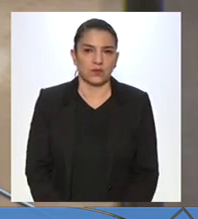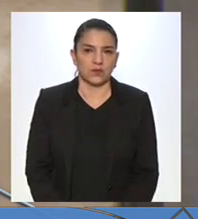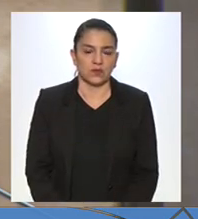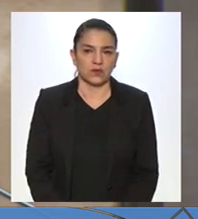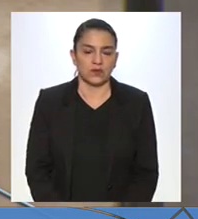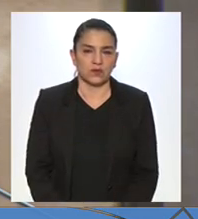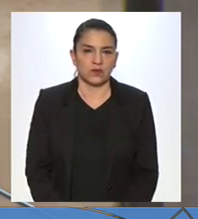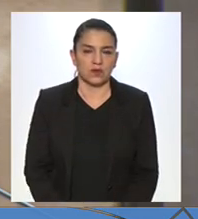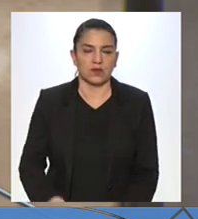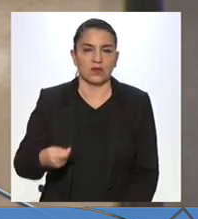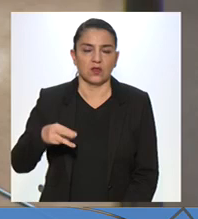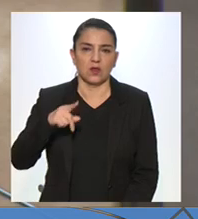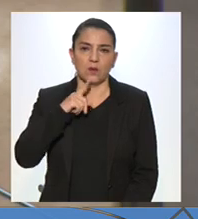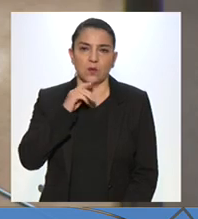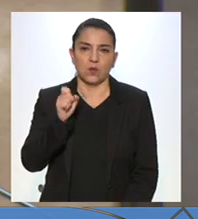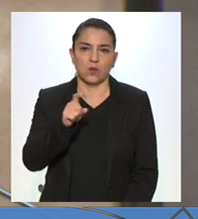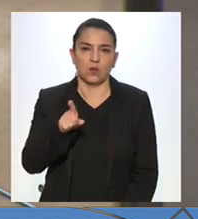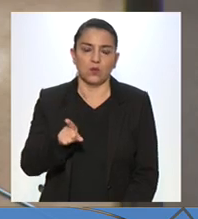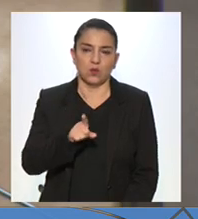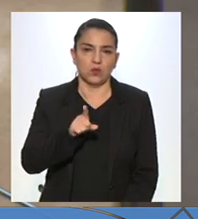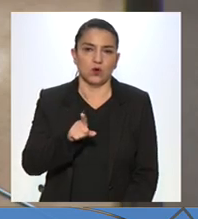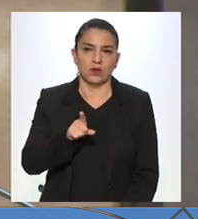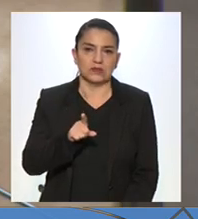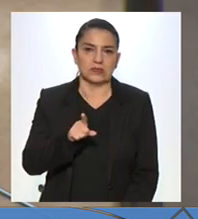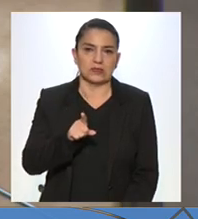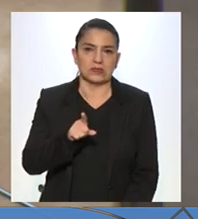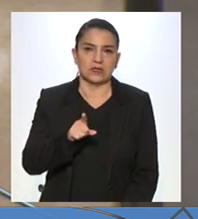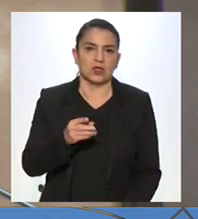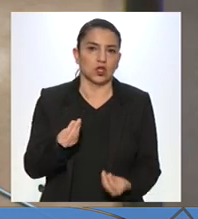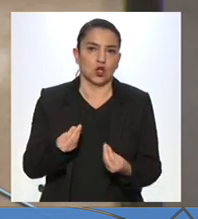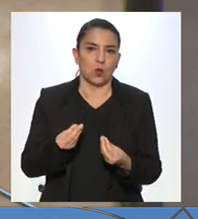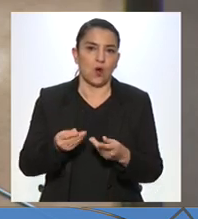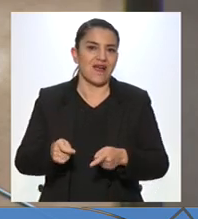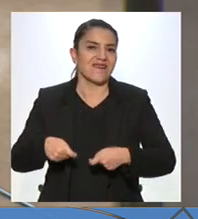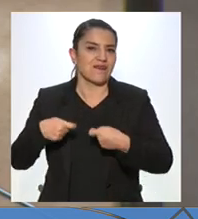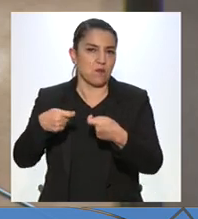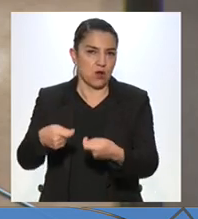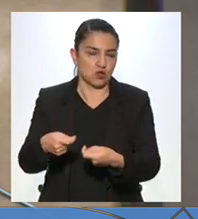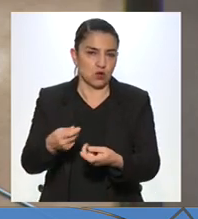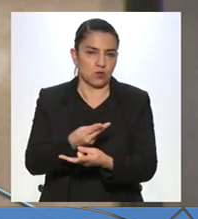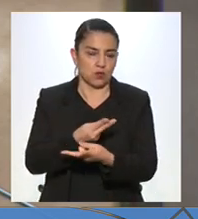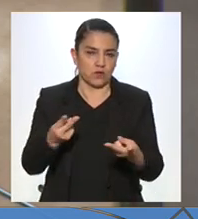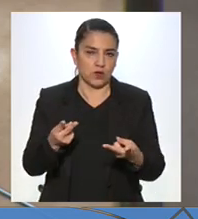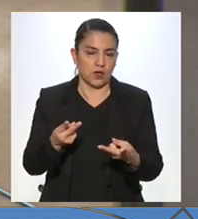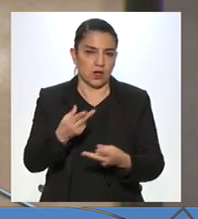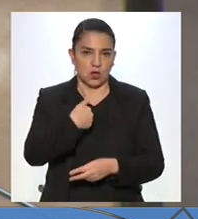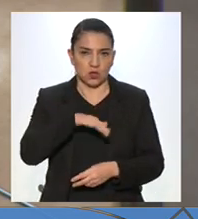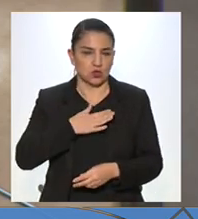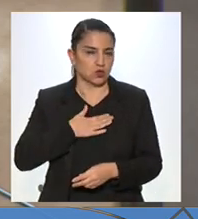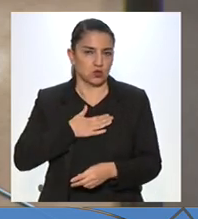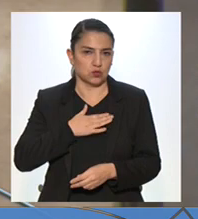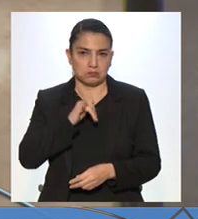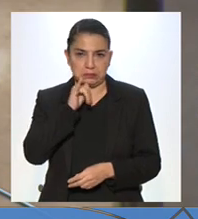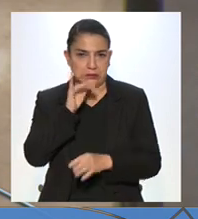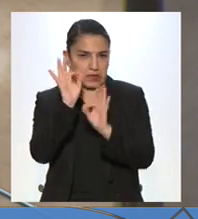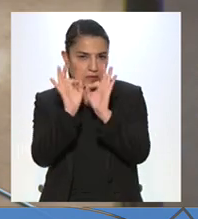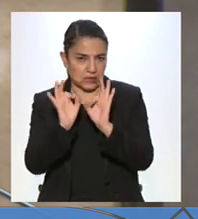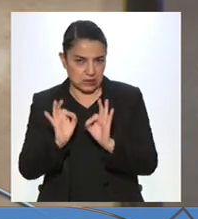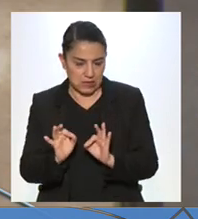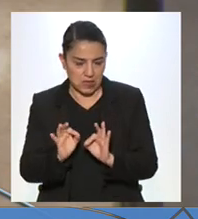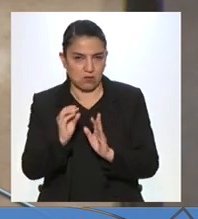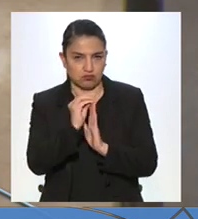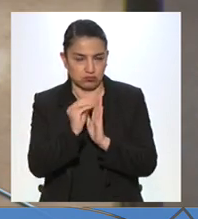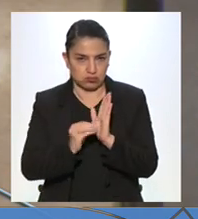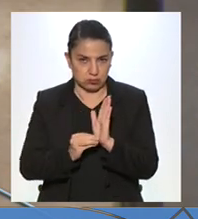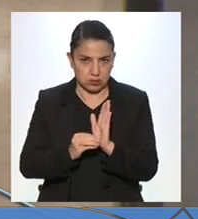El senador Montes también preguntó por el dinamismo de la inversión pública. Nosotros no manejamos con mucho detalle esos datos. Por supuesto,